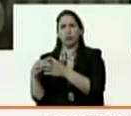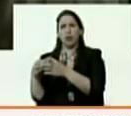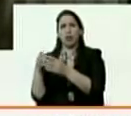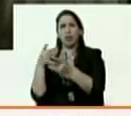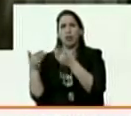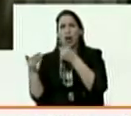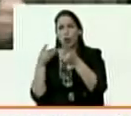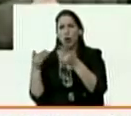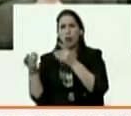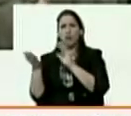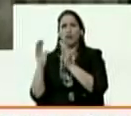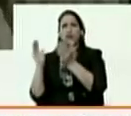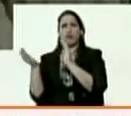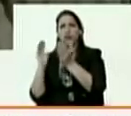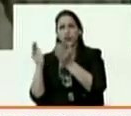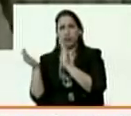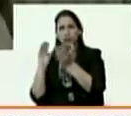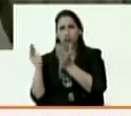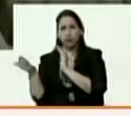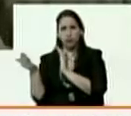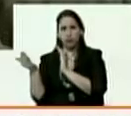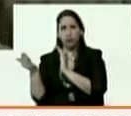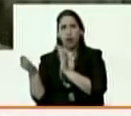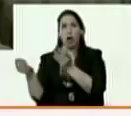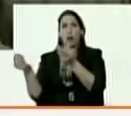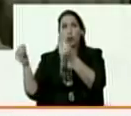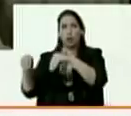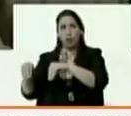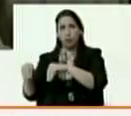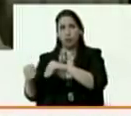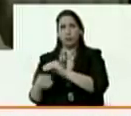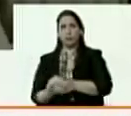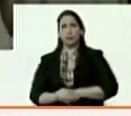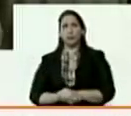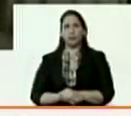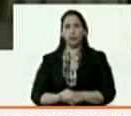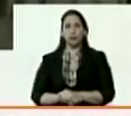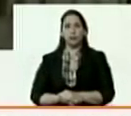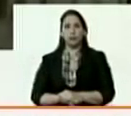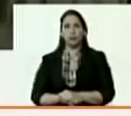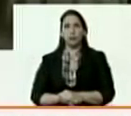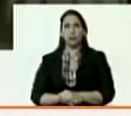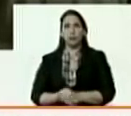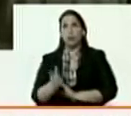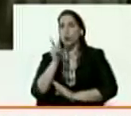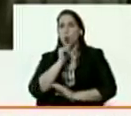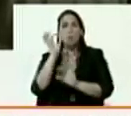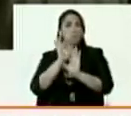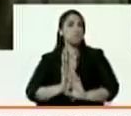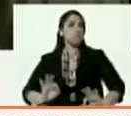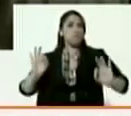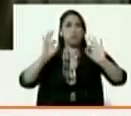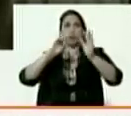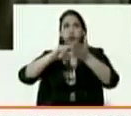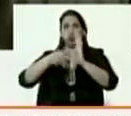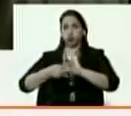dialogando, conversando, acordando, no tiene ningún sentido